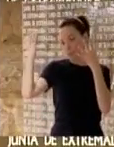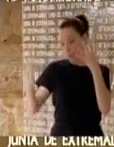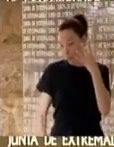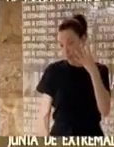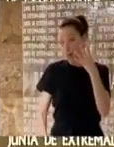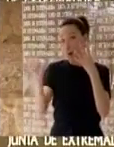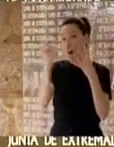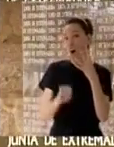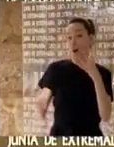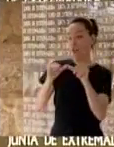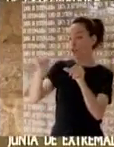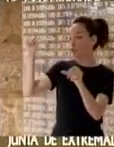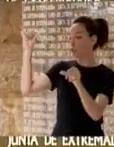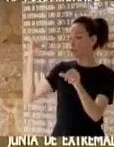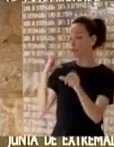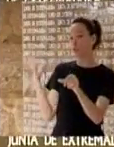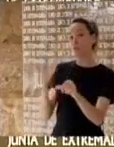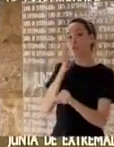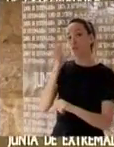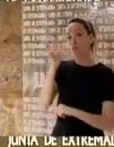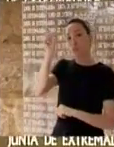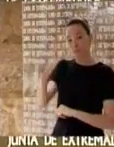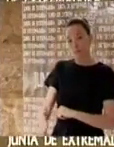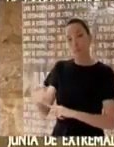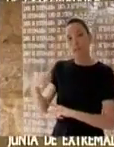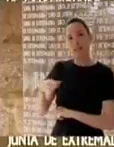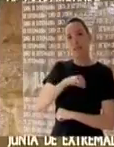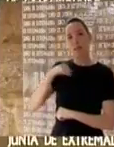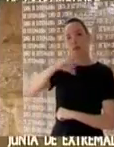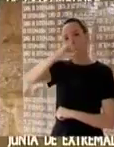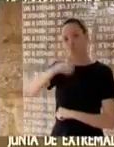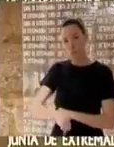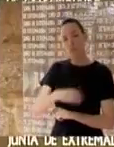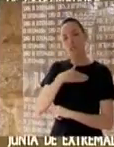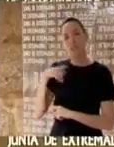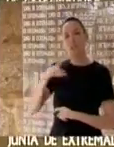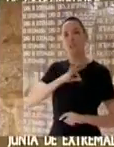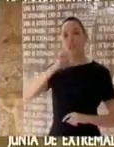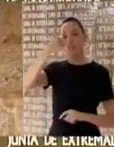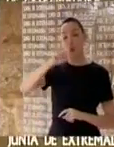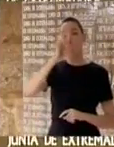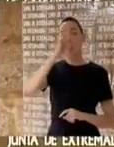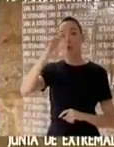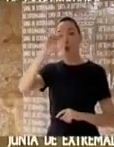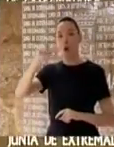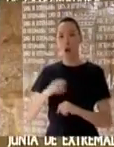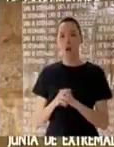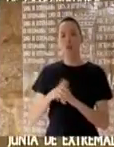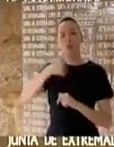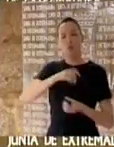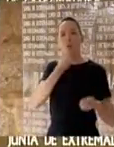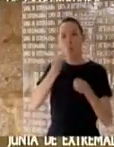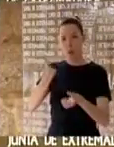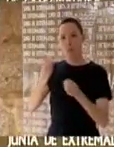últimos años como activista de la causa independentista. Por eso me reafirmo en